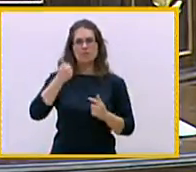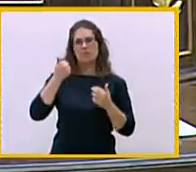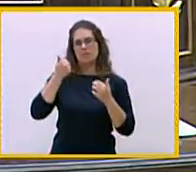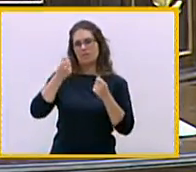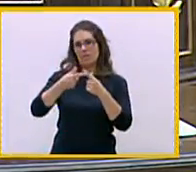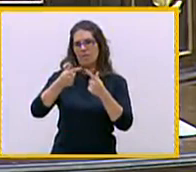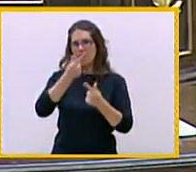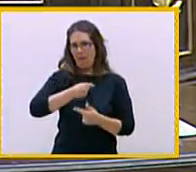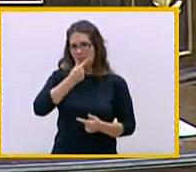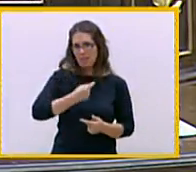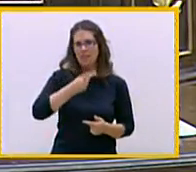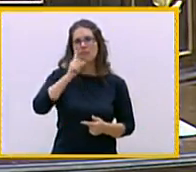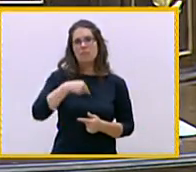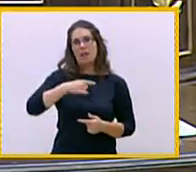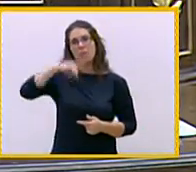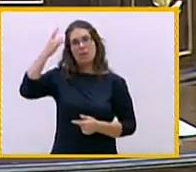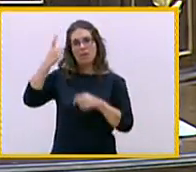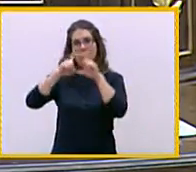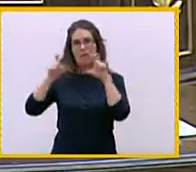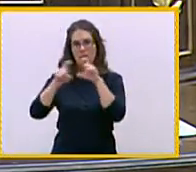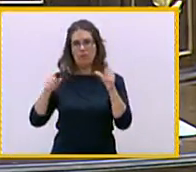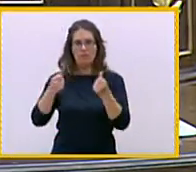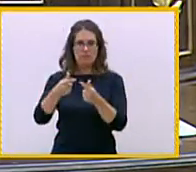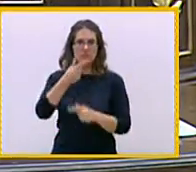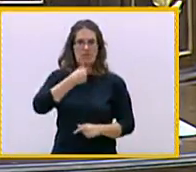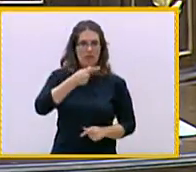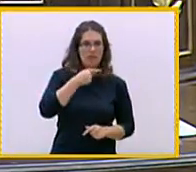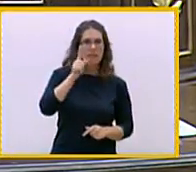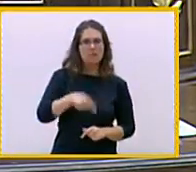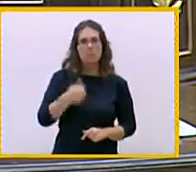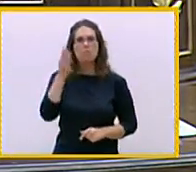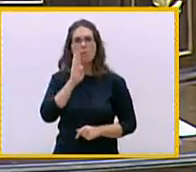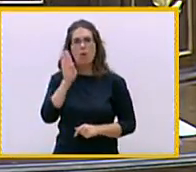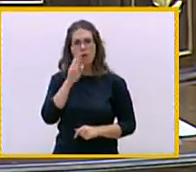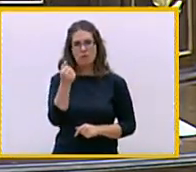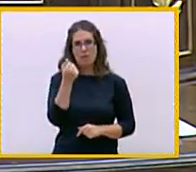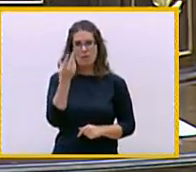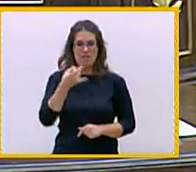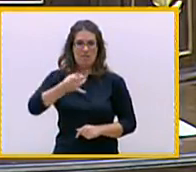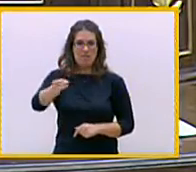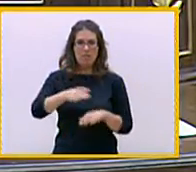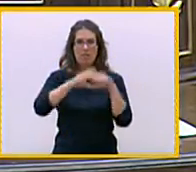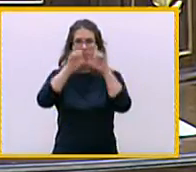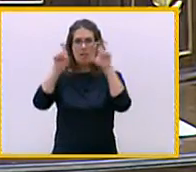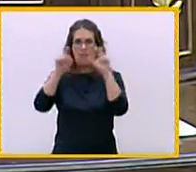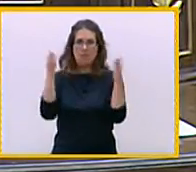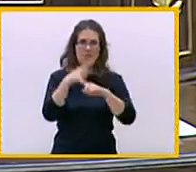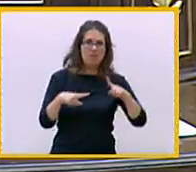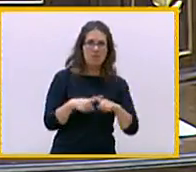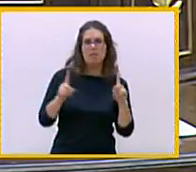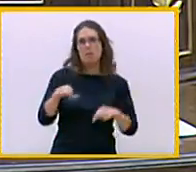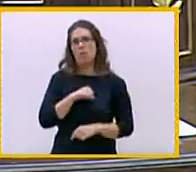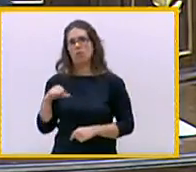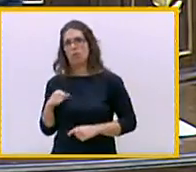emprendedores y para aliviar la morosidad que padecen especialmente pymes y autónomos ante las entidades